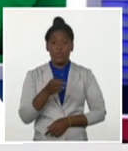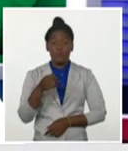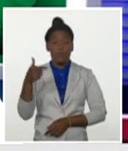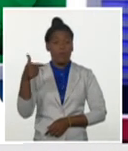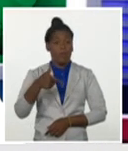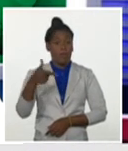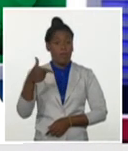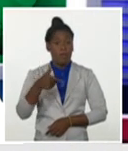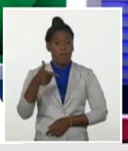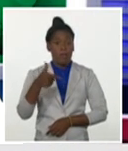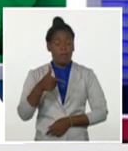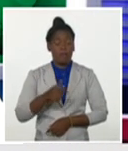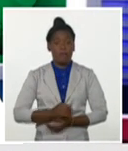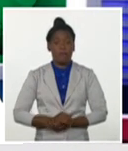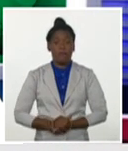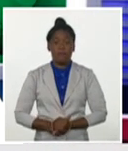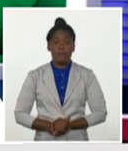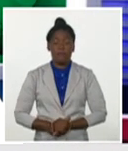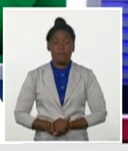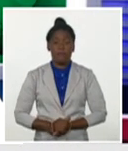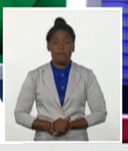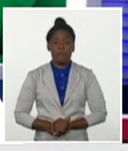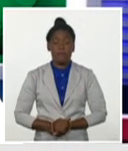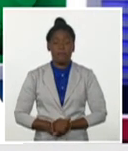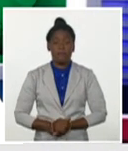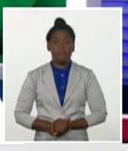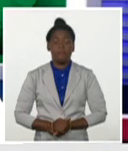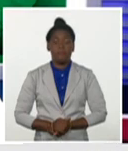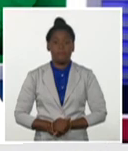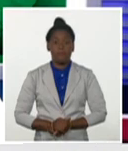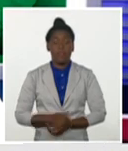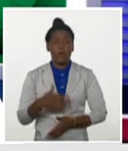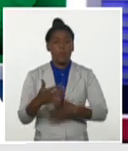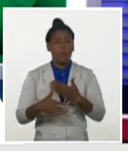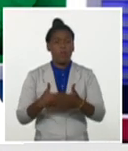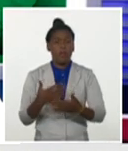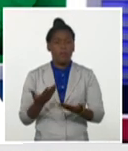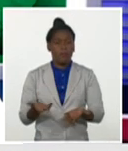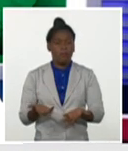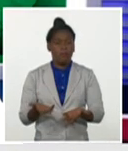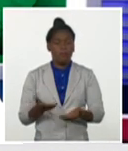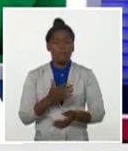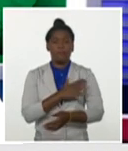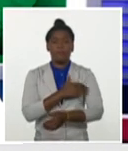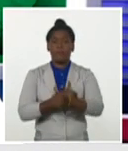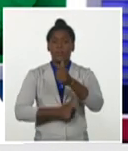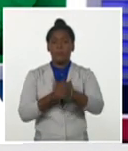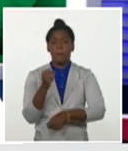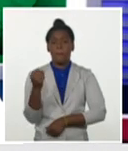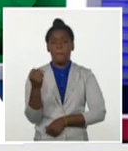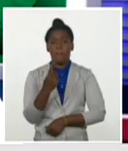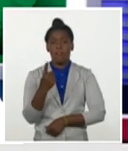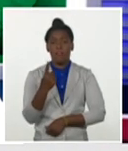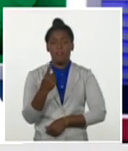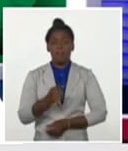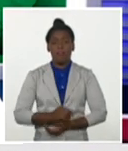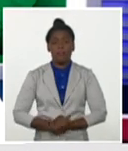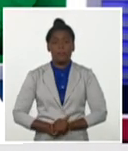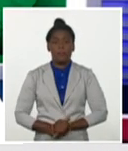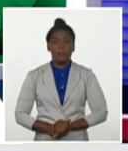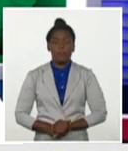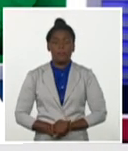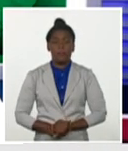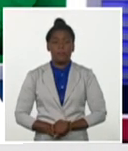que realmente de lo que tenía como antecedente era una hipertensión arterial. Y fallece